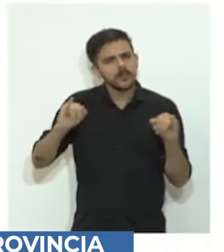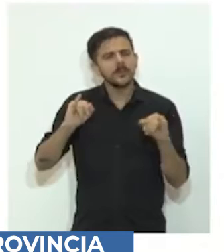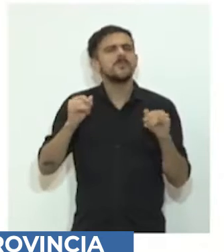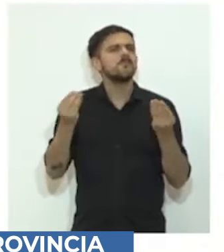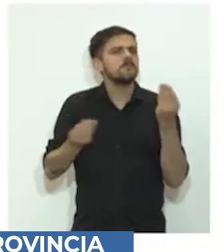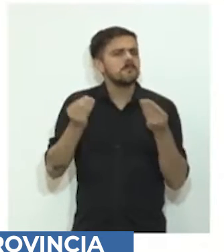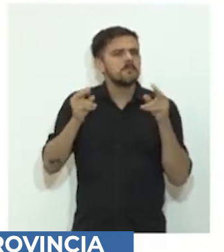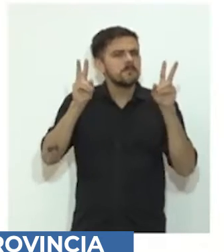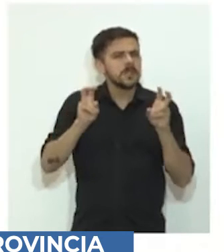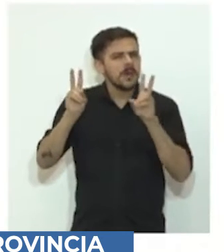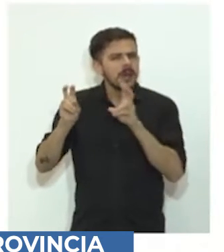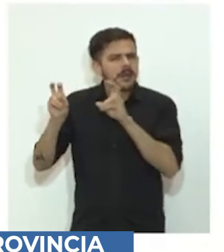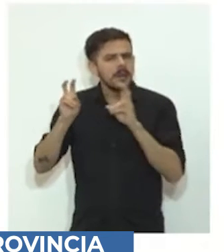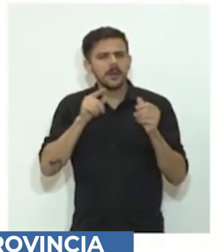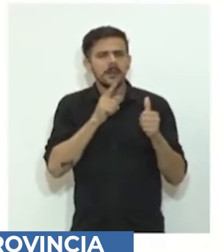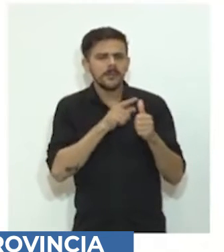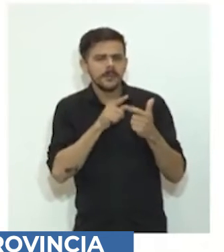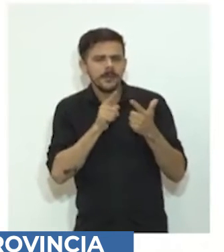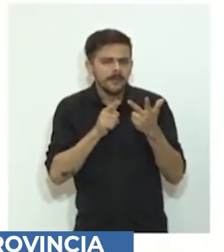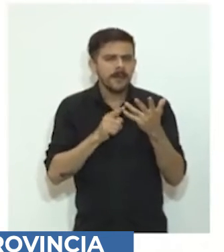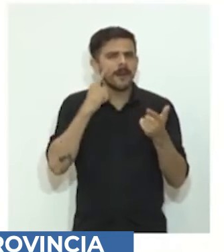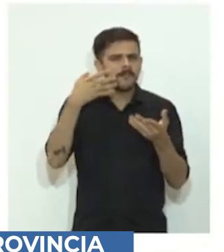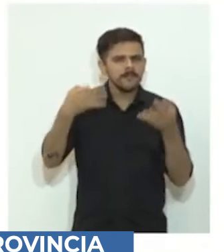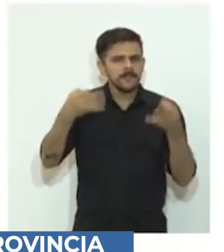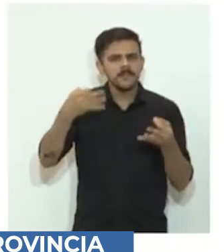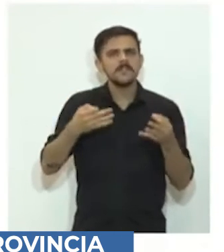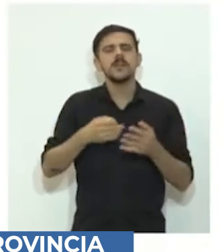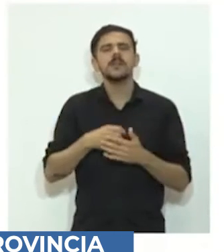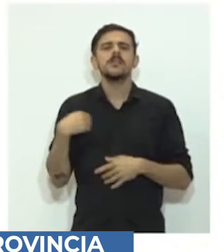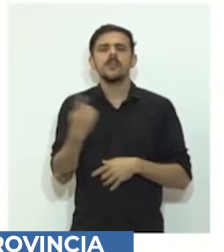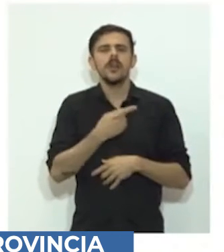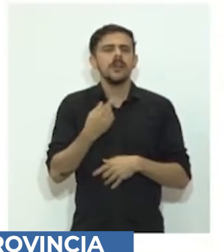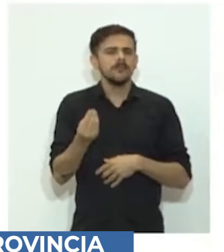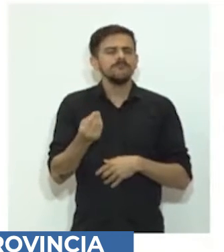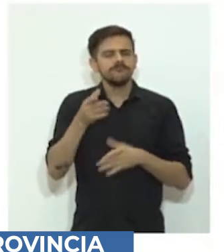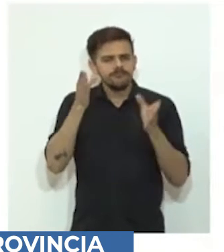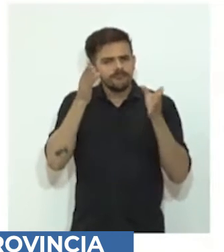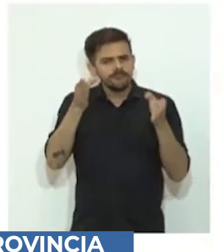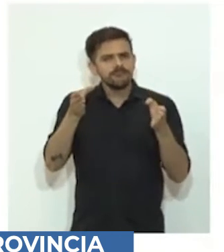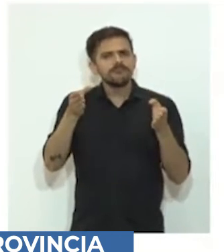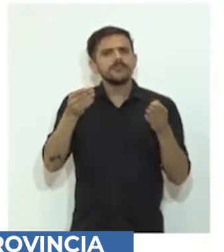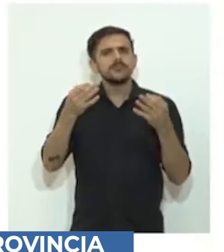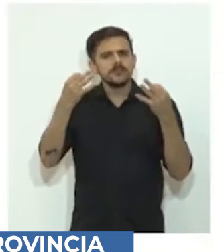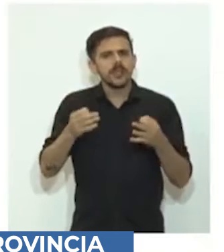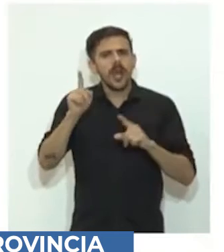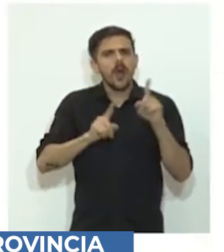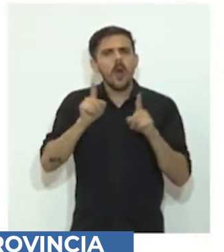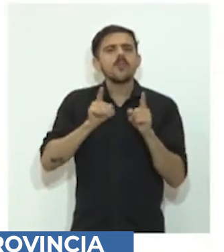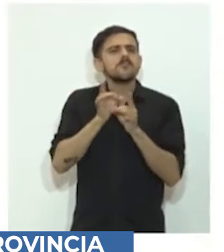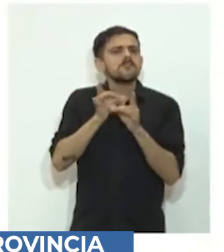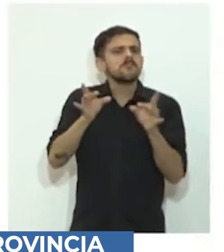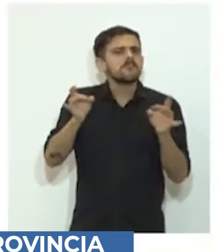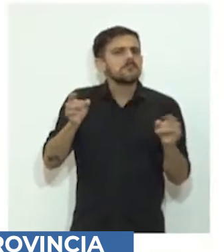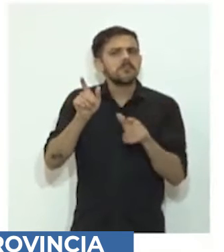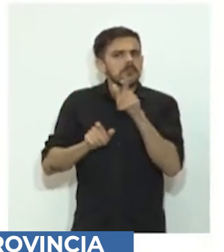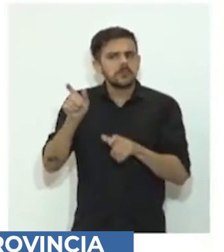semanas que se llevaron previas se realizaron análisis en relación a casos comunitarios hacia personas